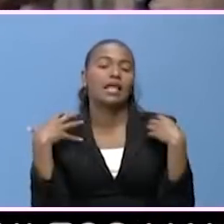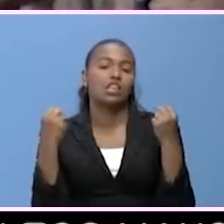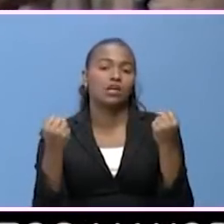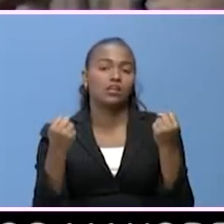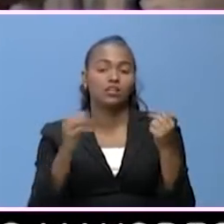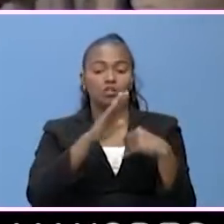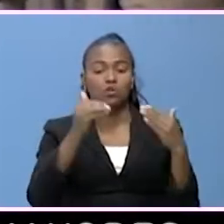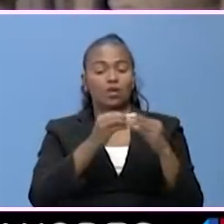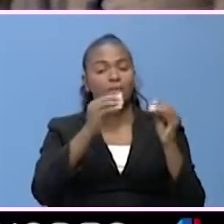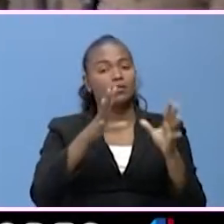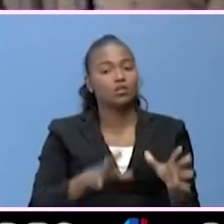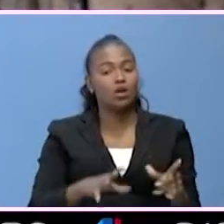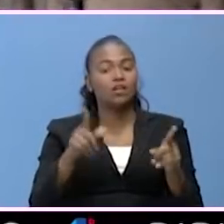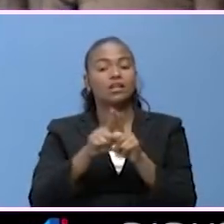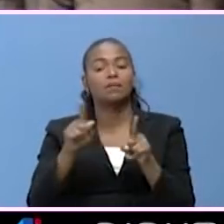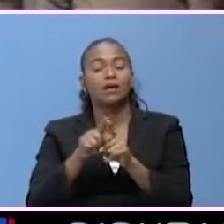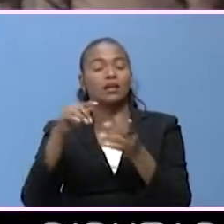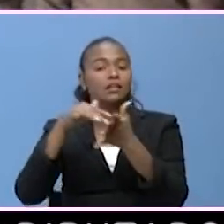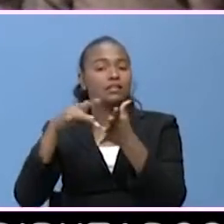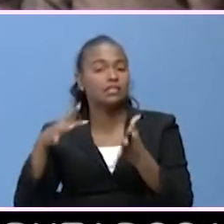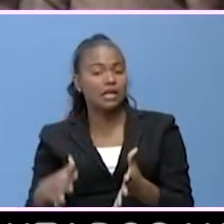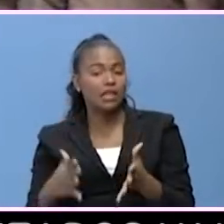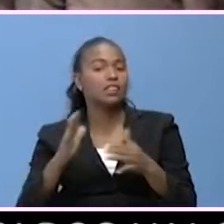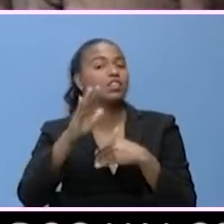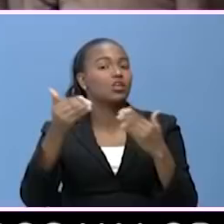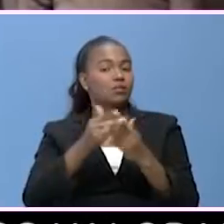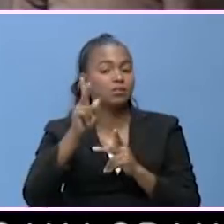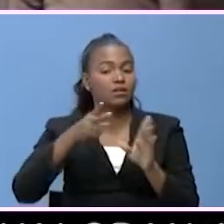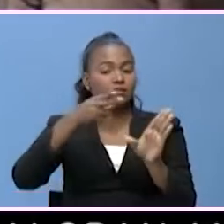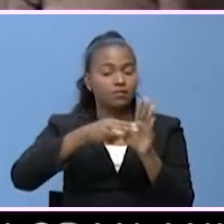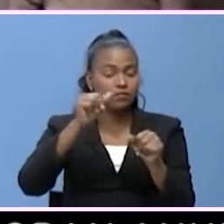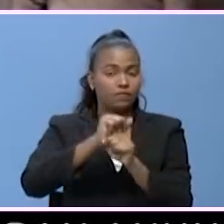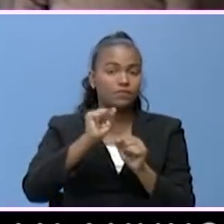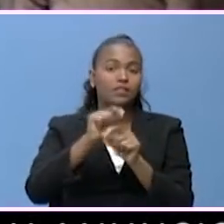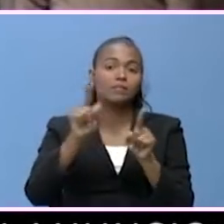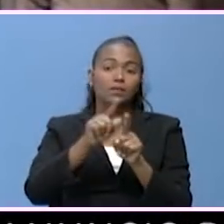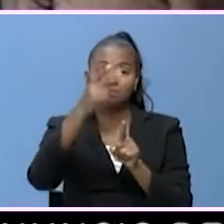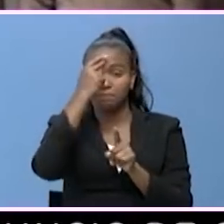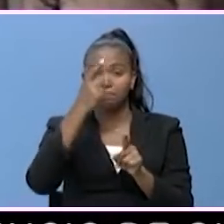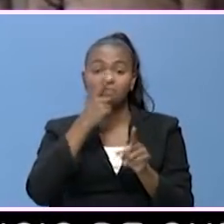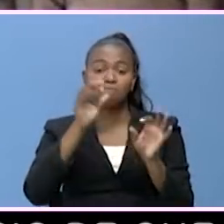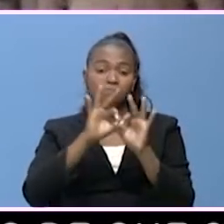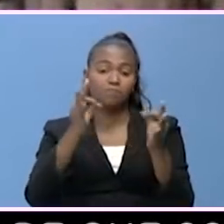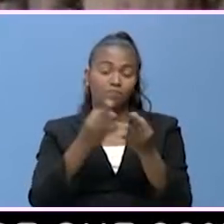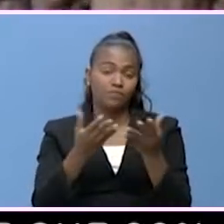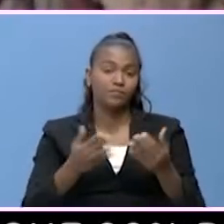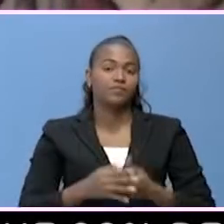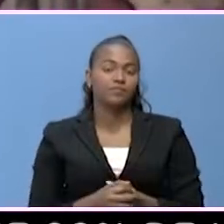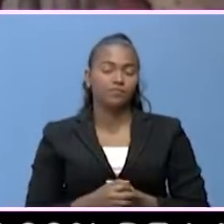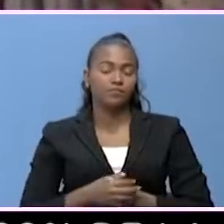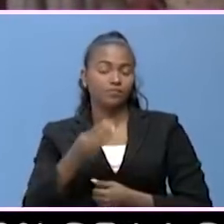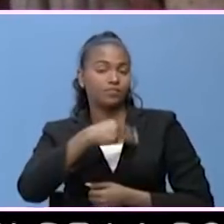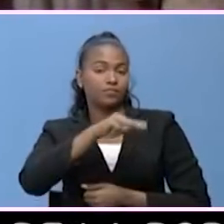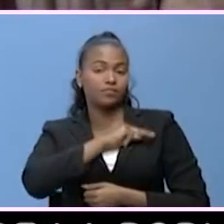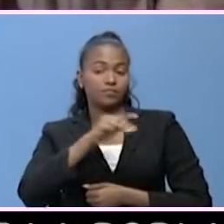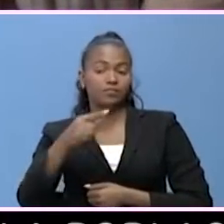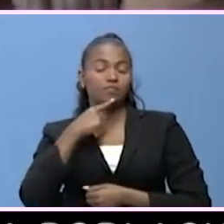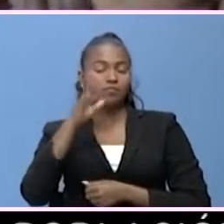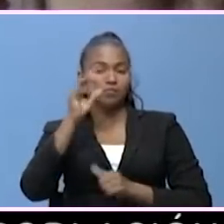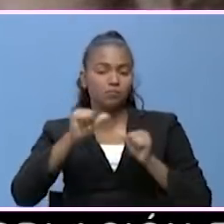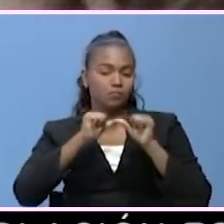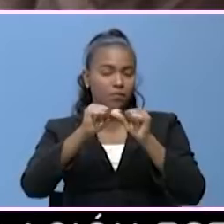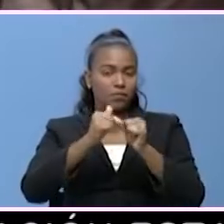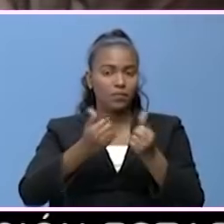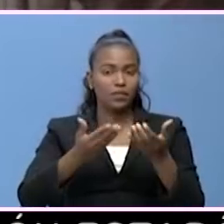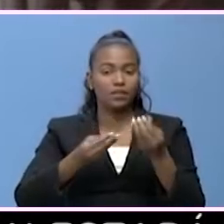los maestros, de los estudiantes, de la comunidad educativa y de la familia dominicana. El ministro de Educación dijo que continuarán